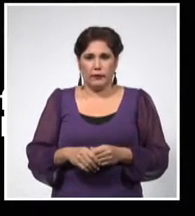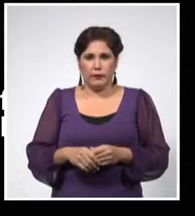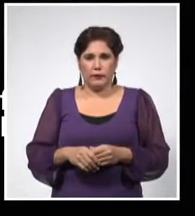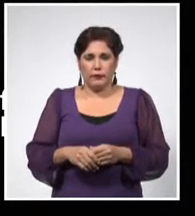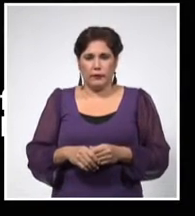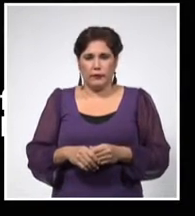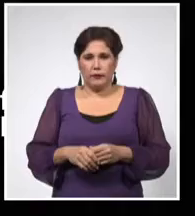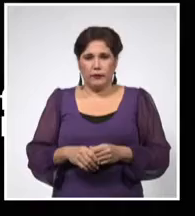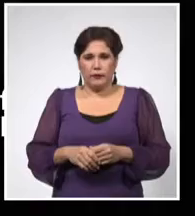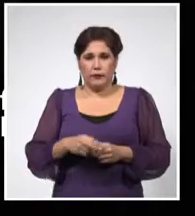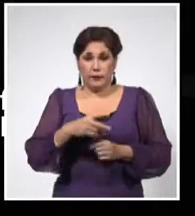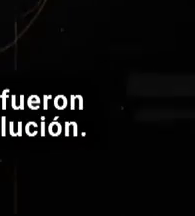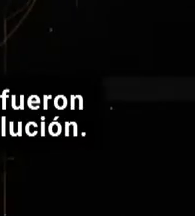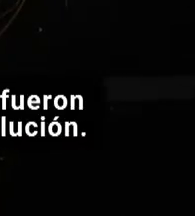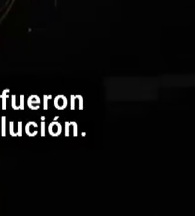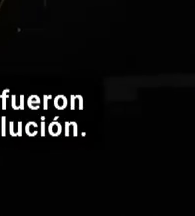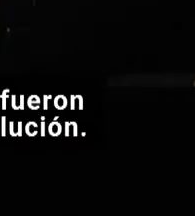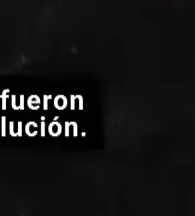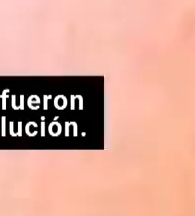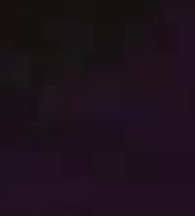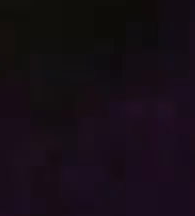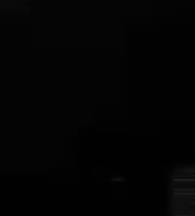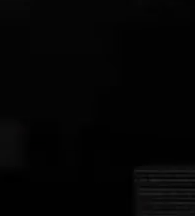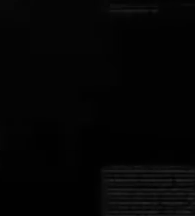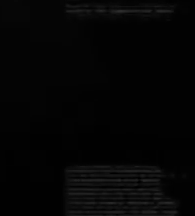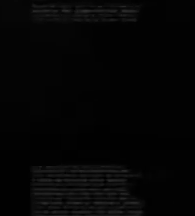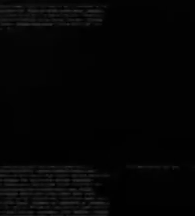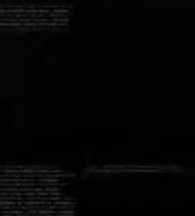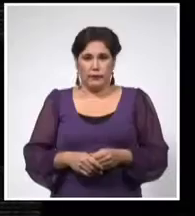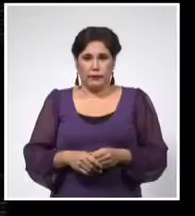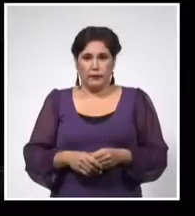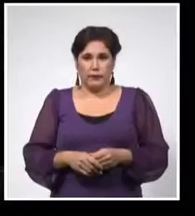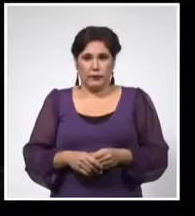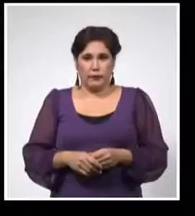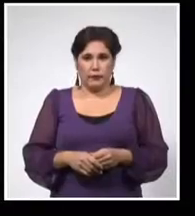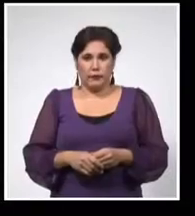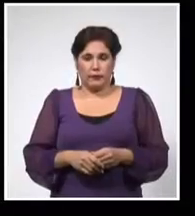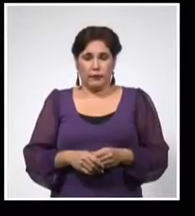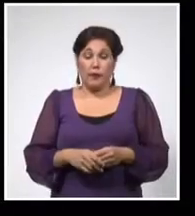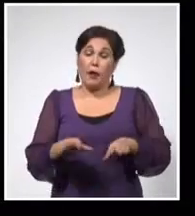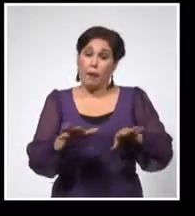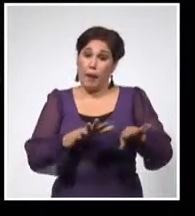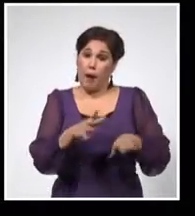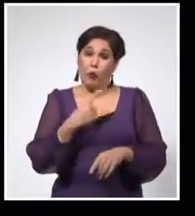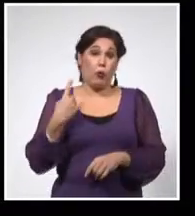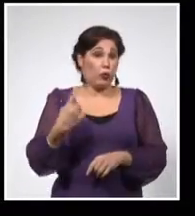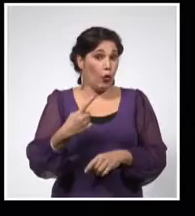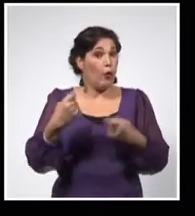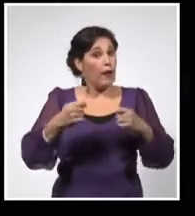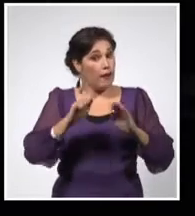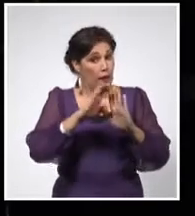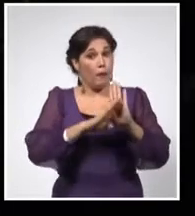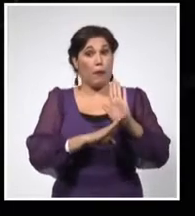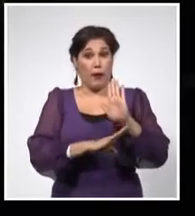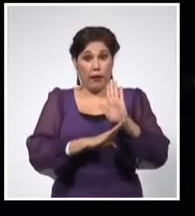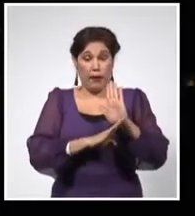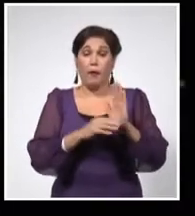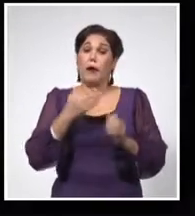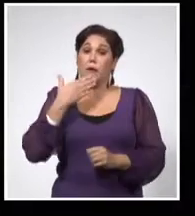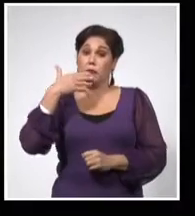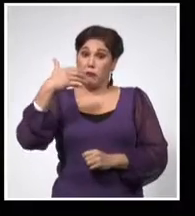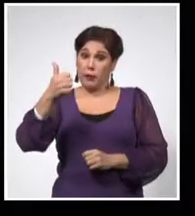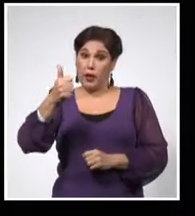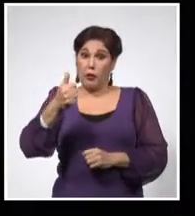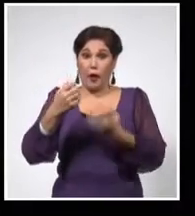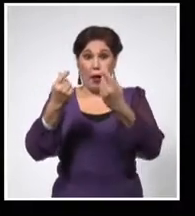stolen from Americans post-revolution. Tendremos todos que prepararnos, buscar medidas para hacer más eficiente